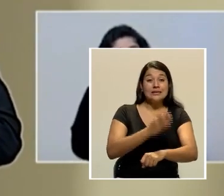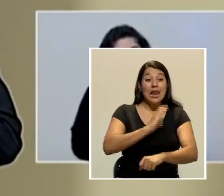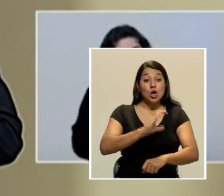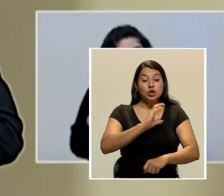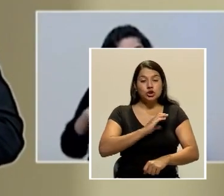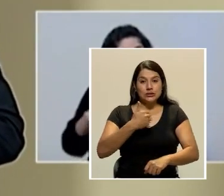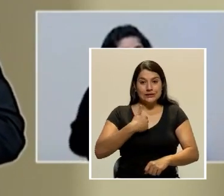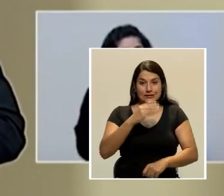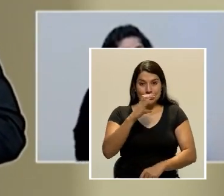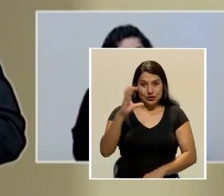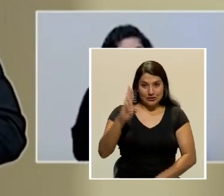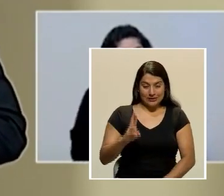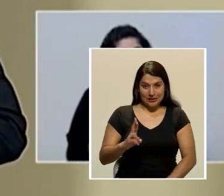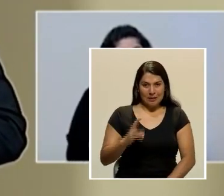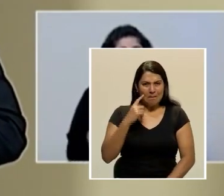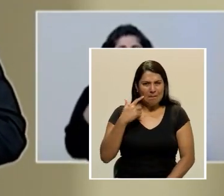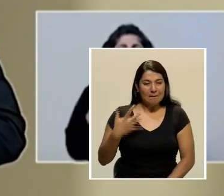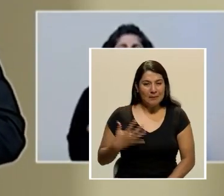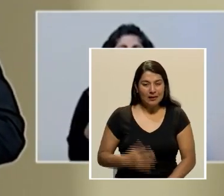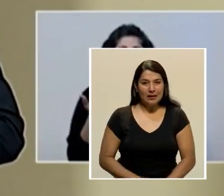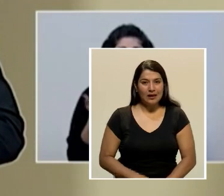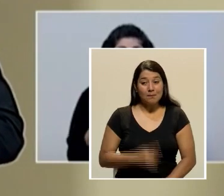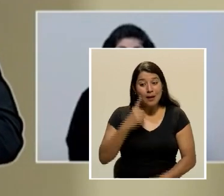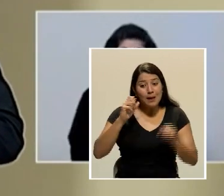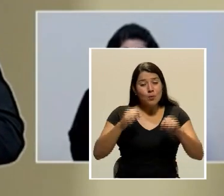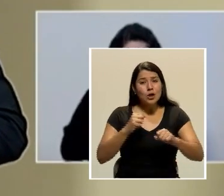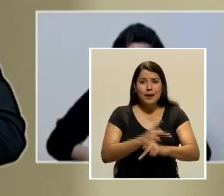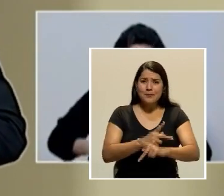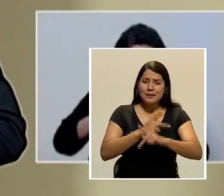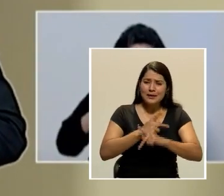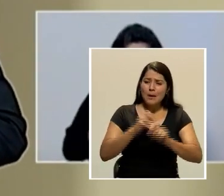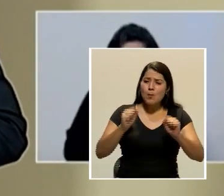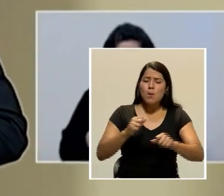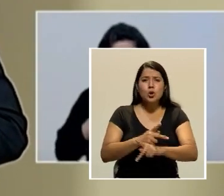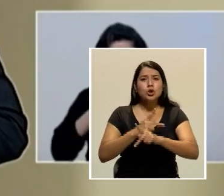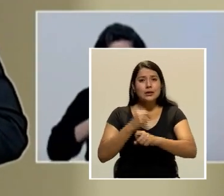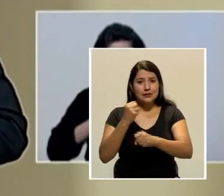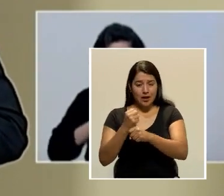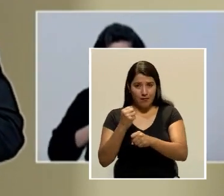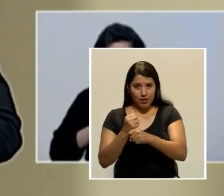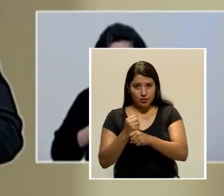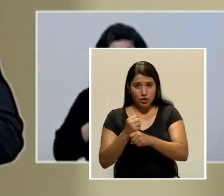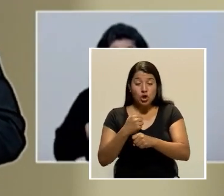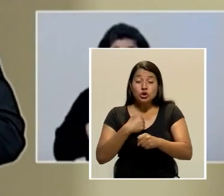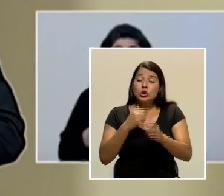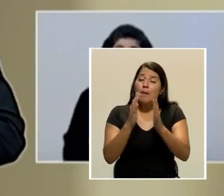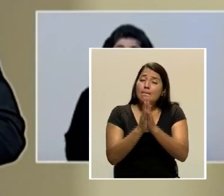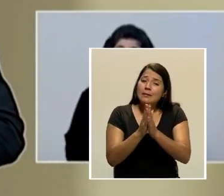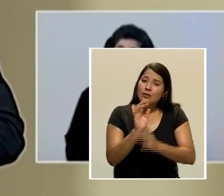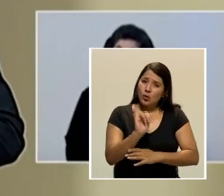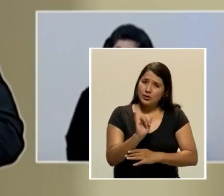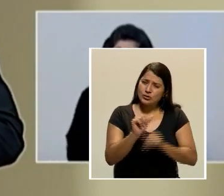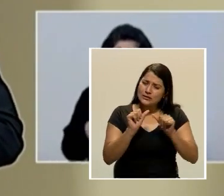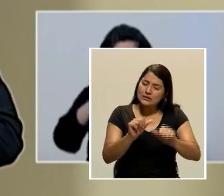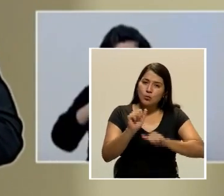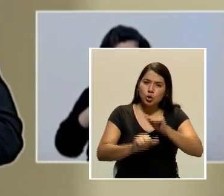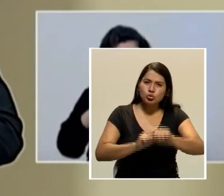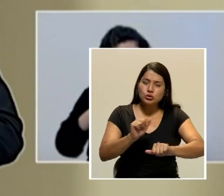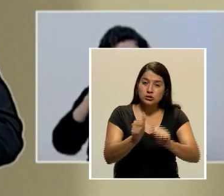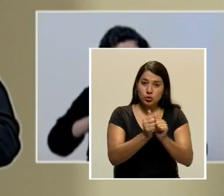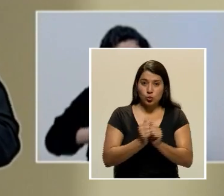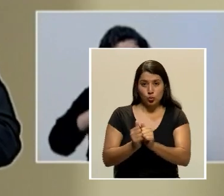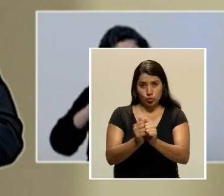lo que buscaré desde mi competencia es hacer todo lo que esté a mi alcance